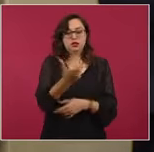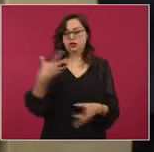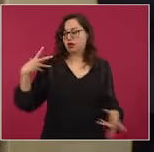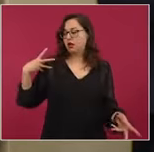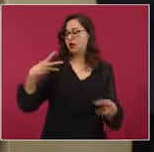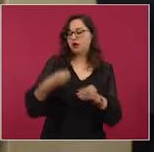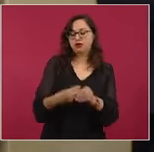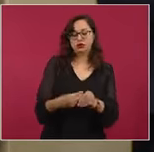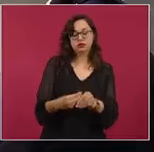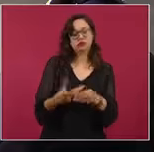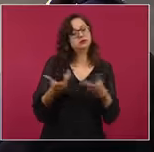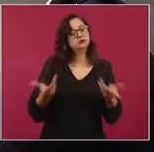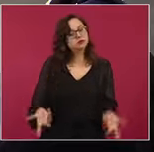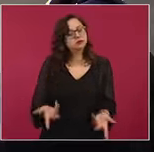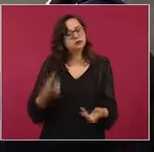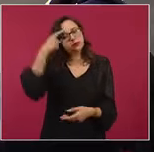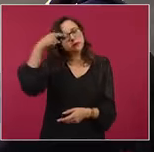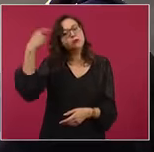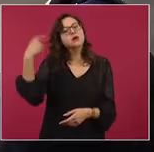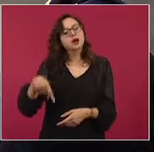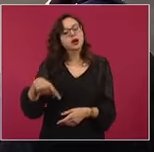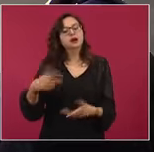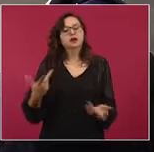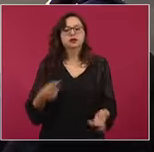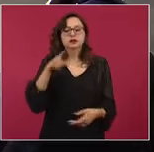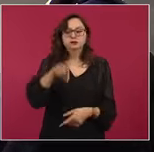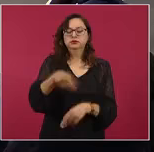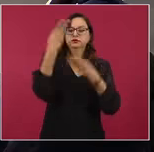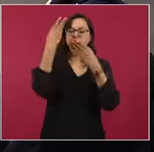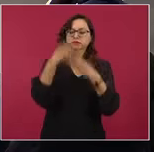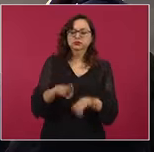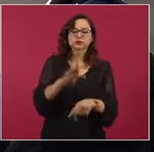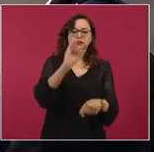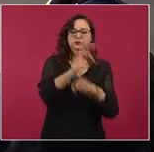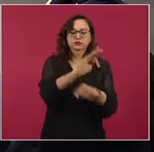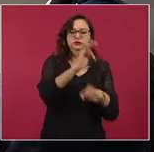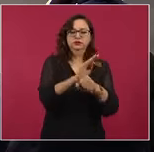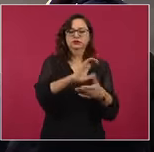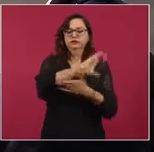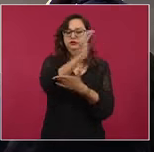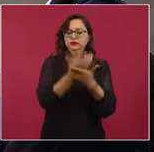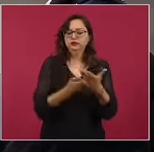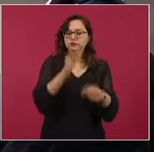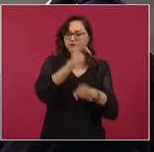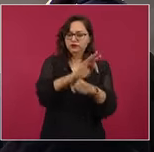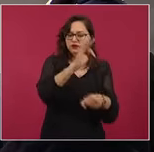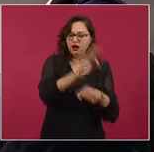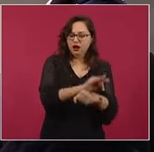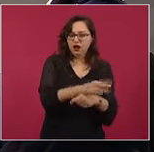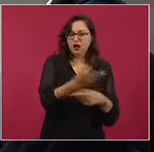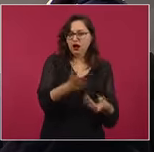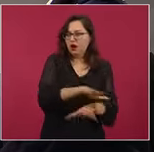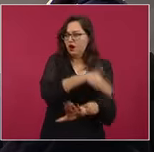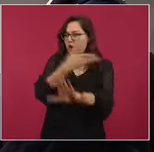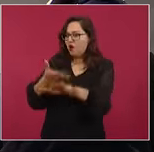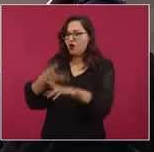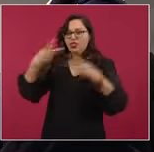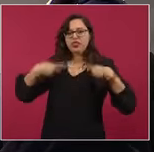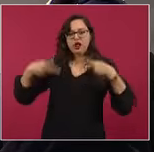Todo esto para proteger los intereses de los bancos y del contratista en perjuicio del pueblo y